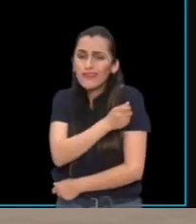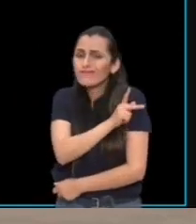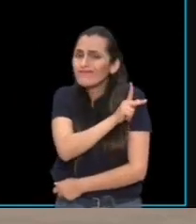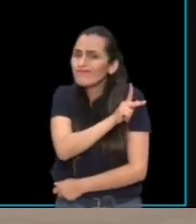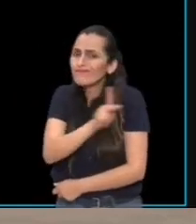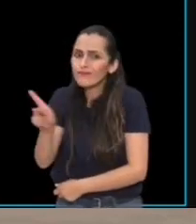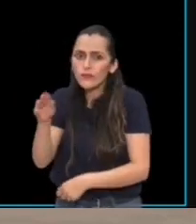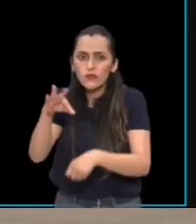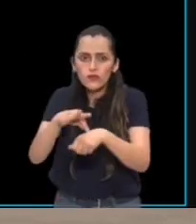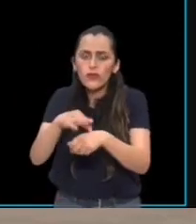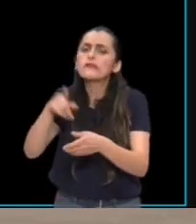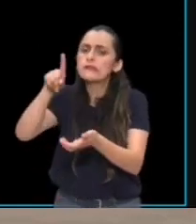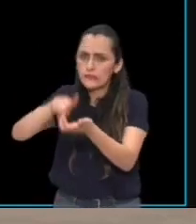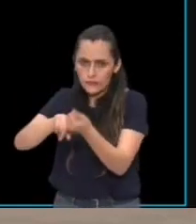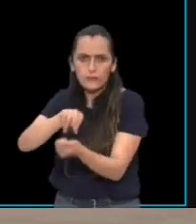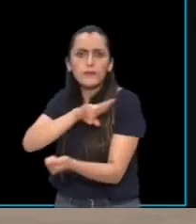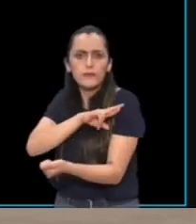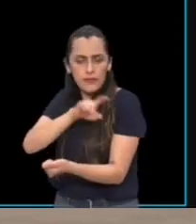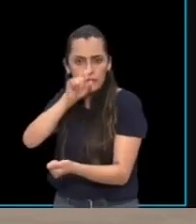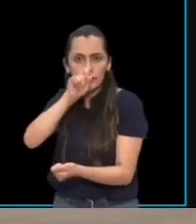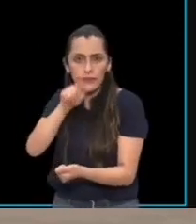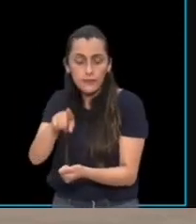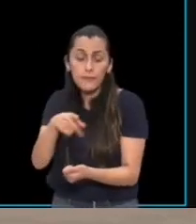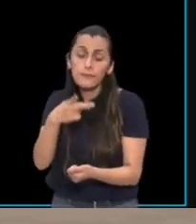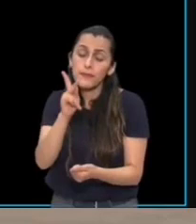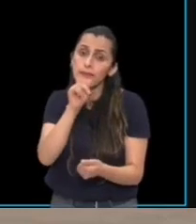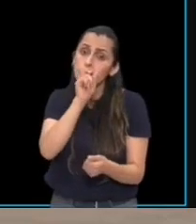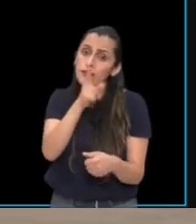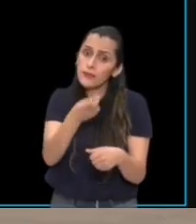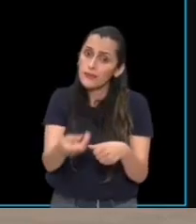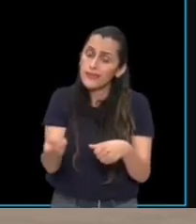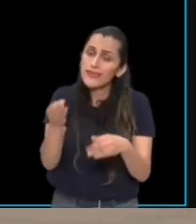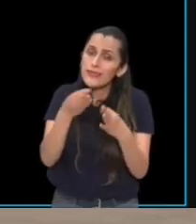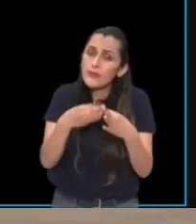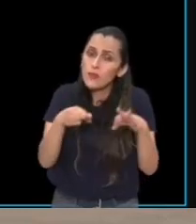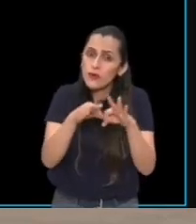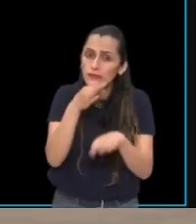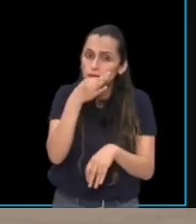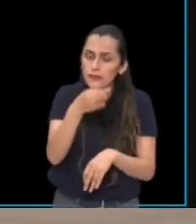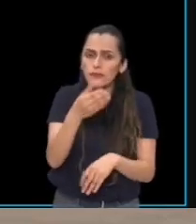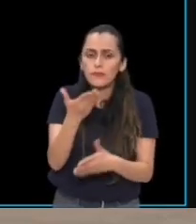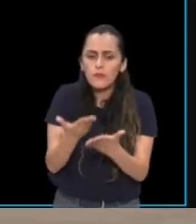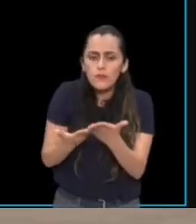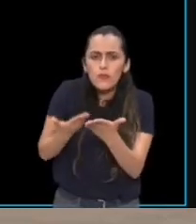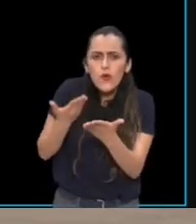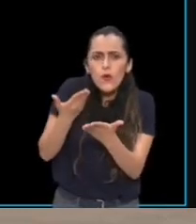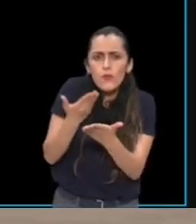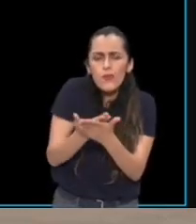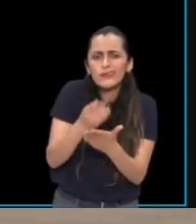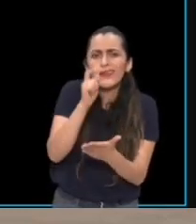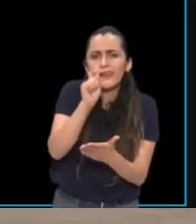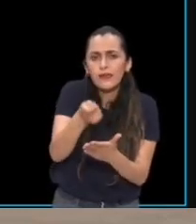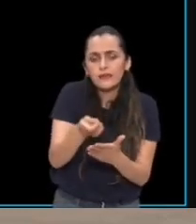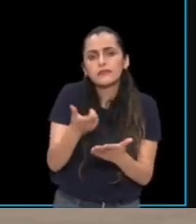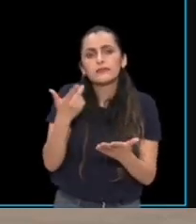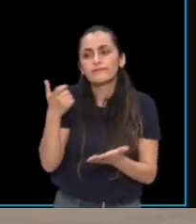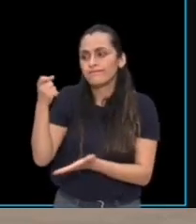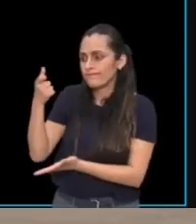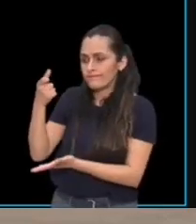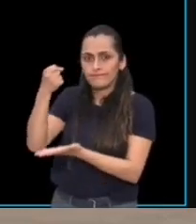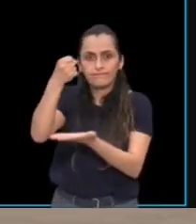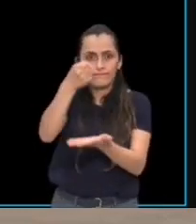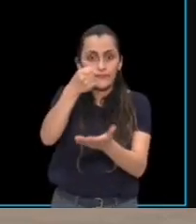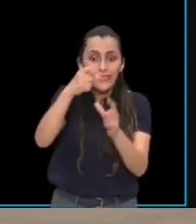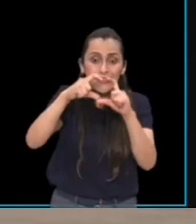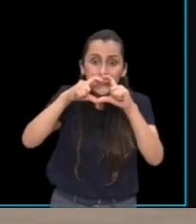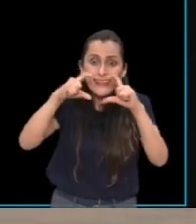privados. Pero sobre todo también decirles que una de las propuestas muy claras es que debe estar etiquetado el presupuesto para